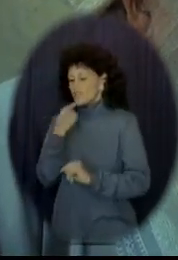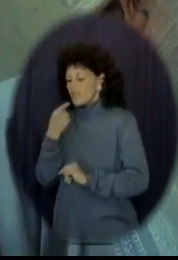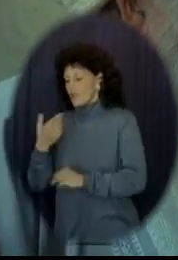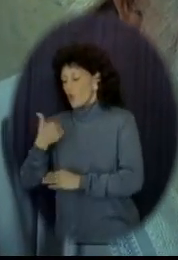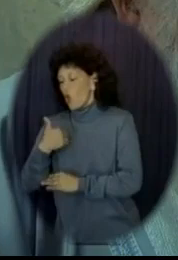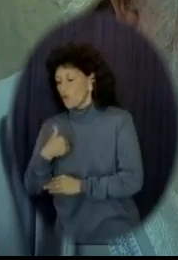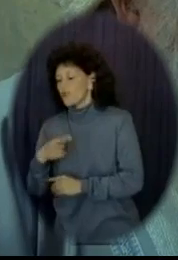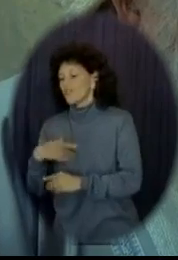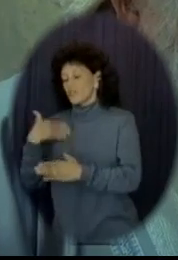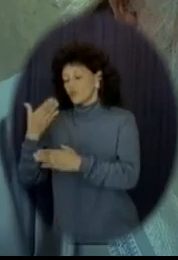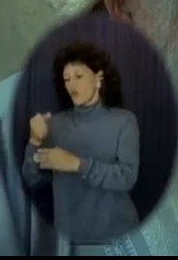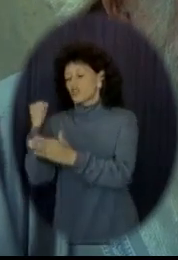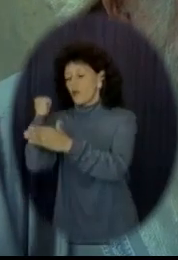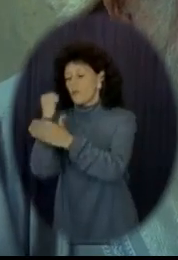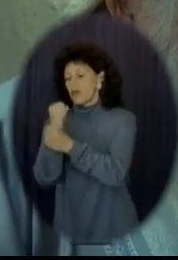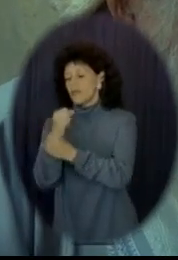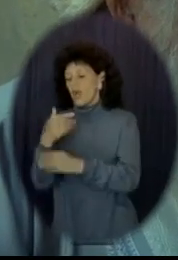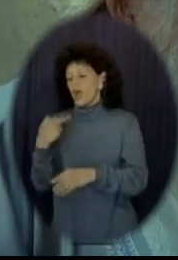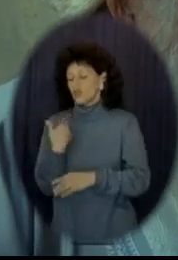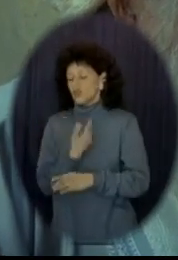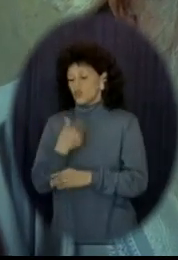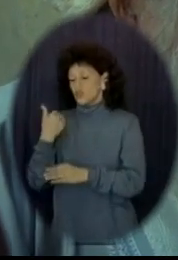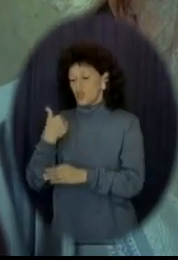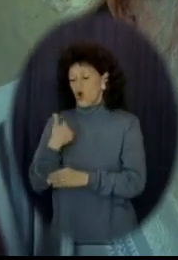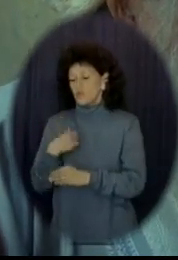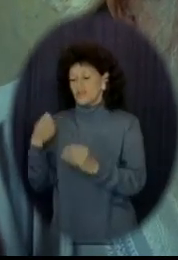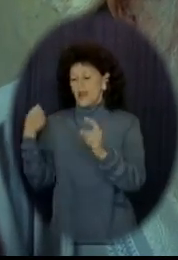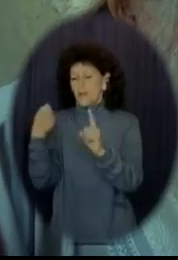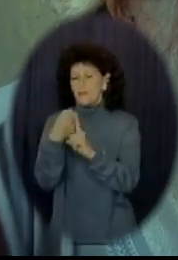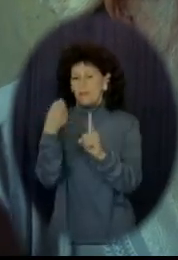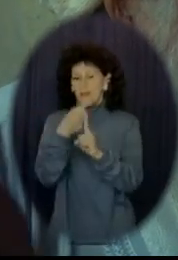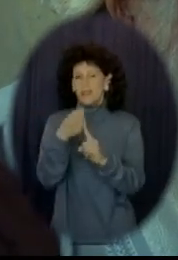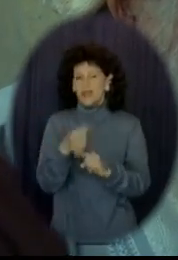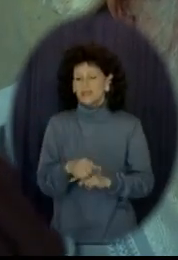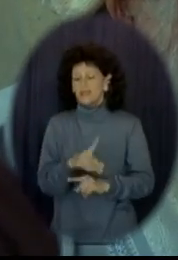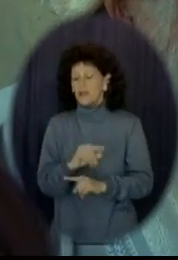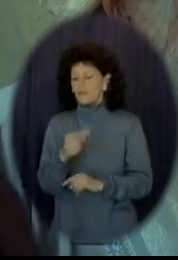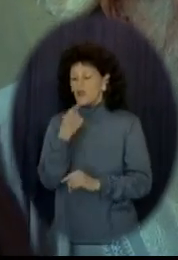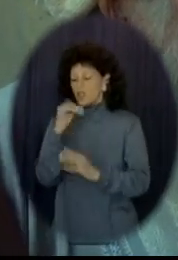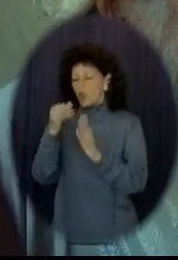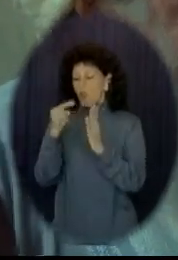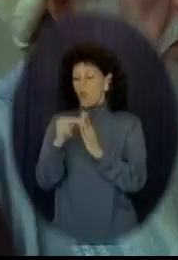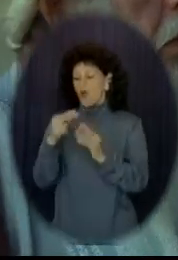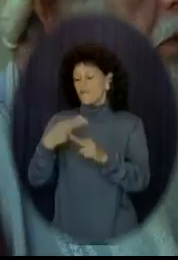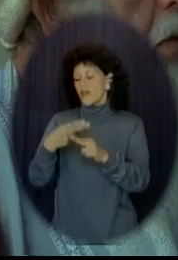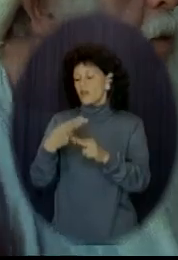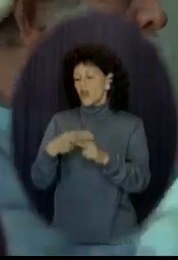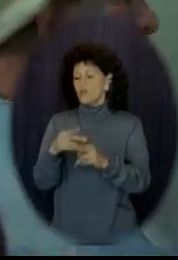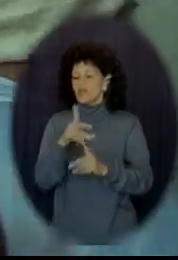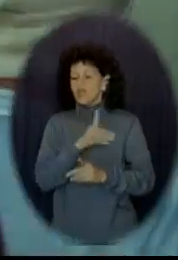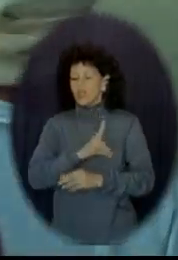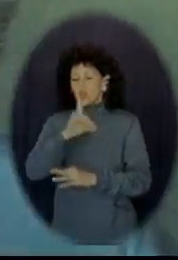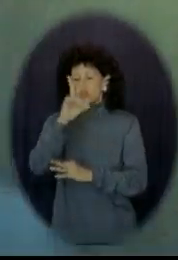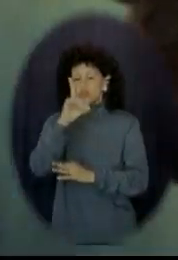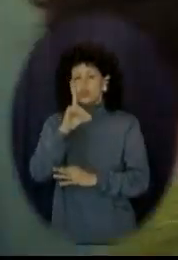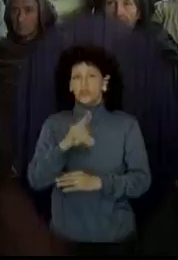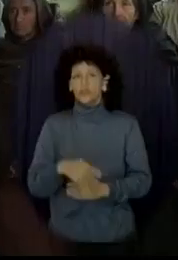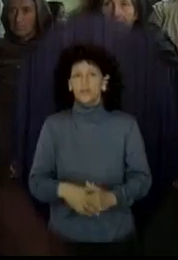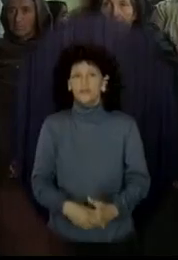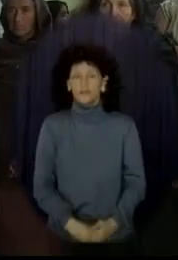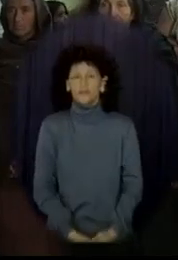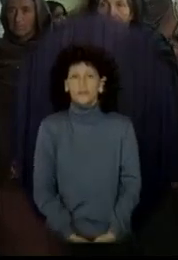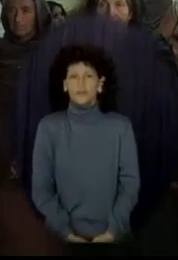si decimos que fueron los hombres, nos apedrearán. Todos saben que Juan era un profeta.